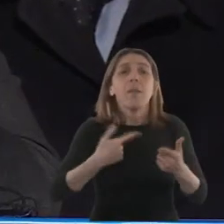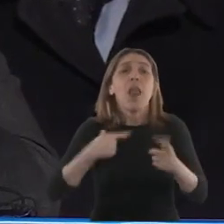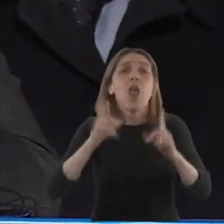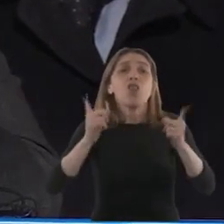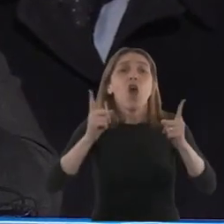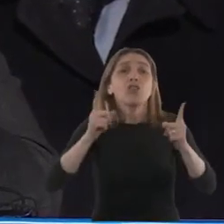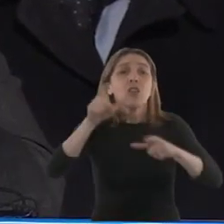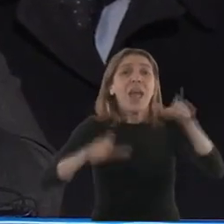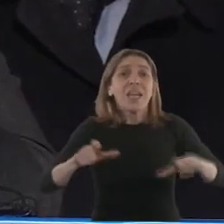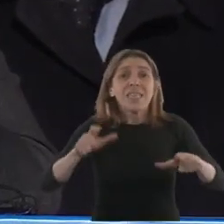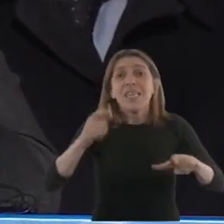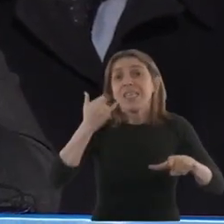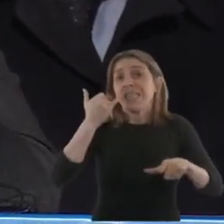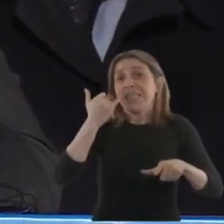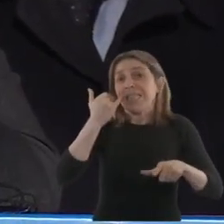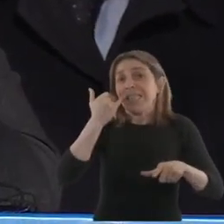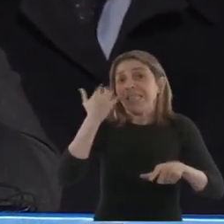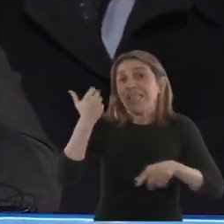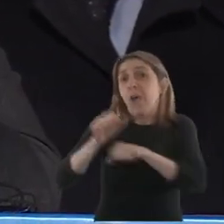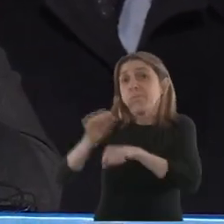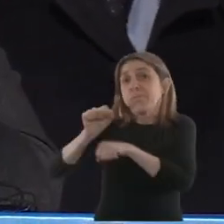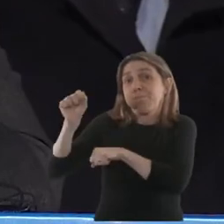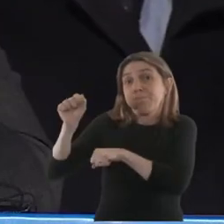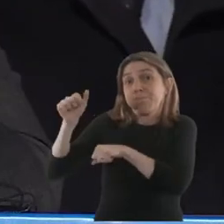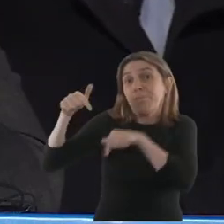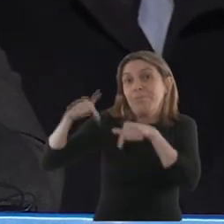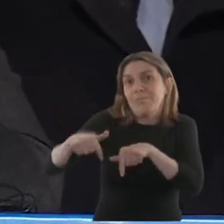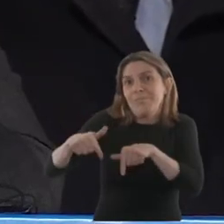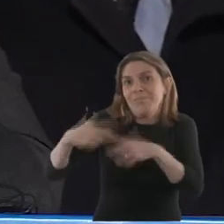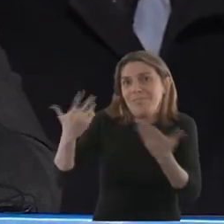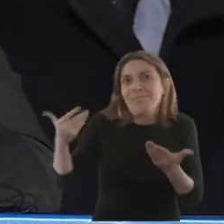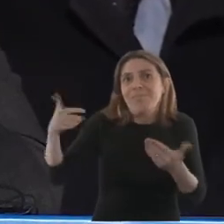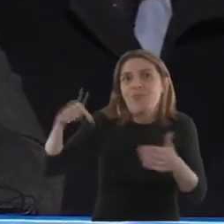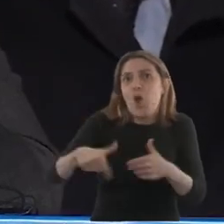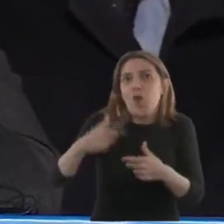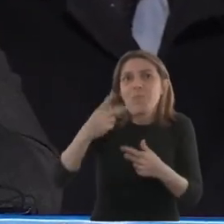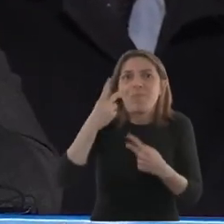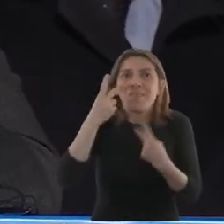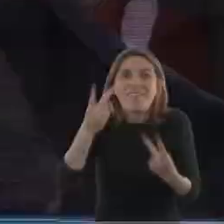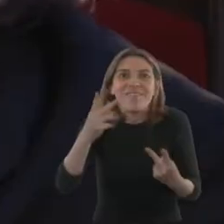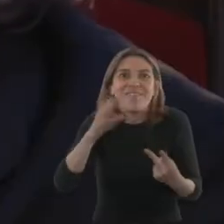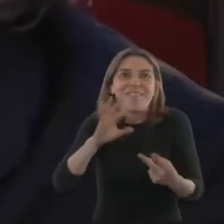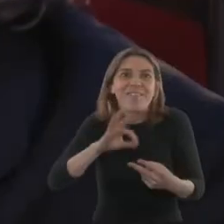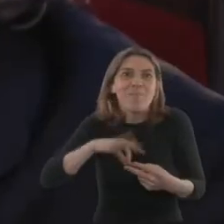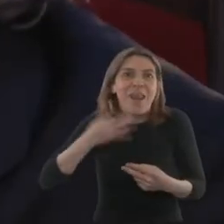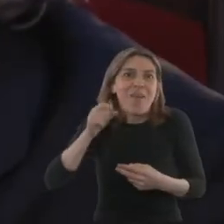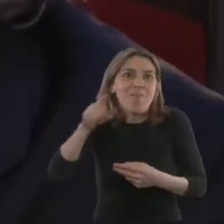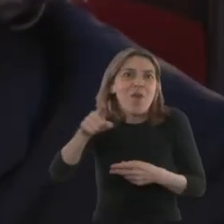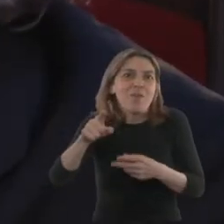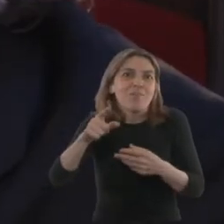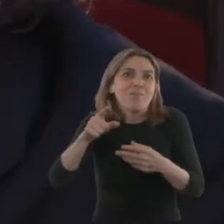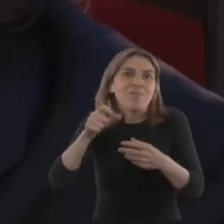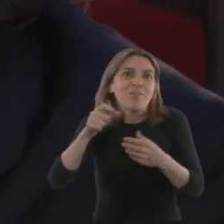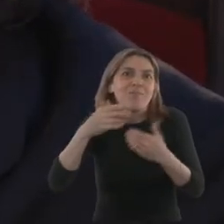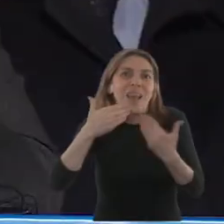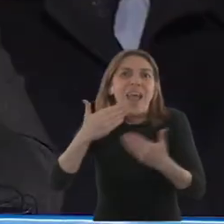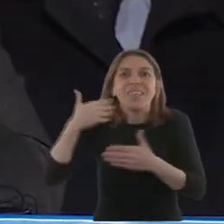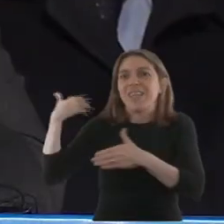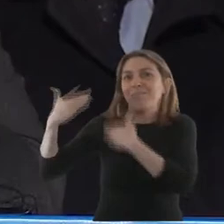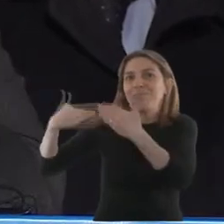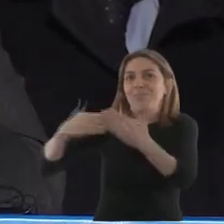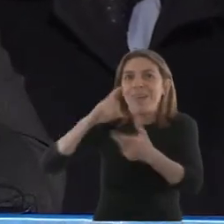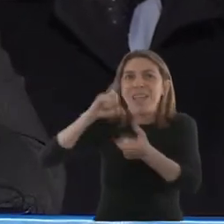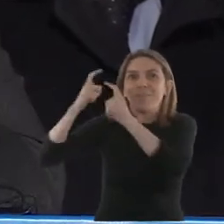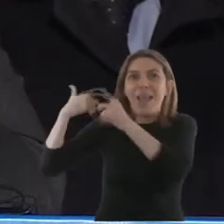docentes, graduados, graduadas, que han sido reconocidos por su trayectoria, queridos